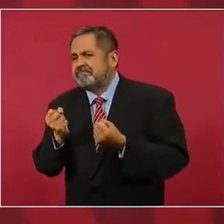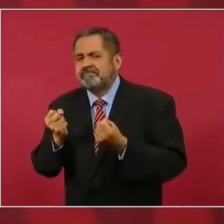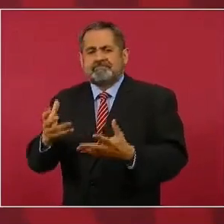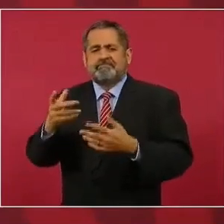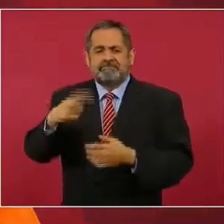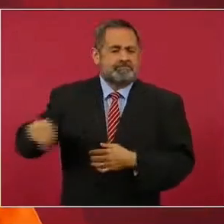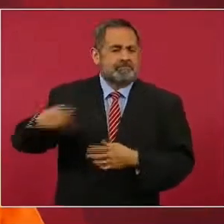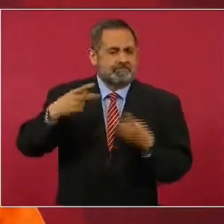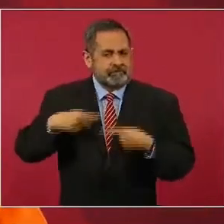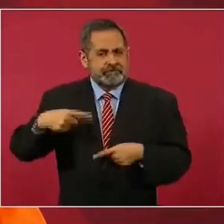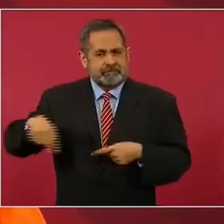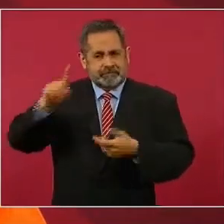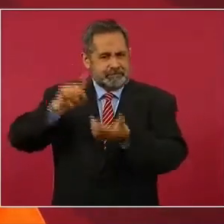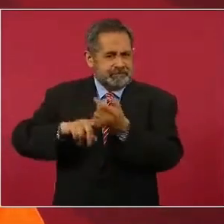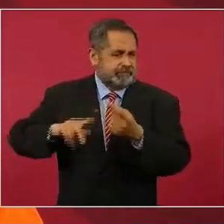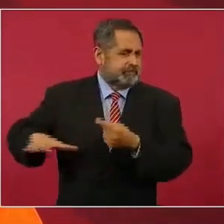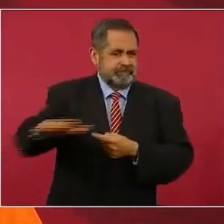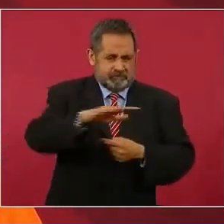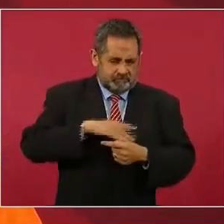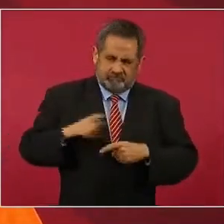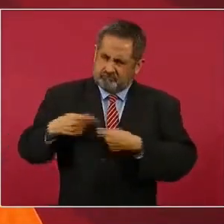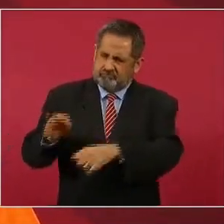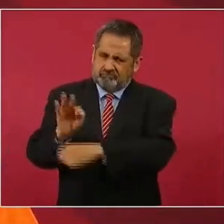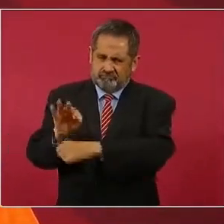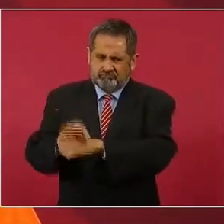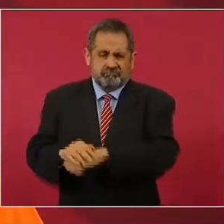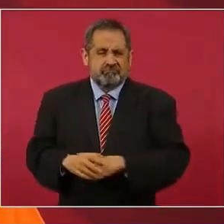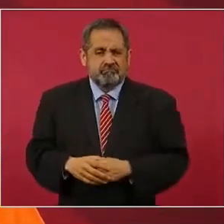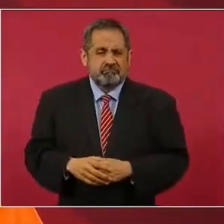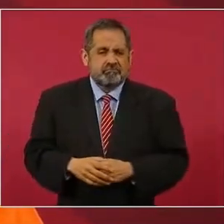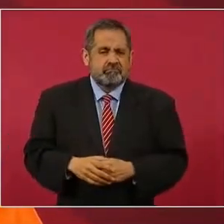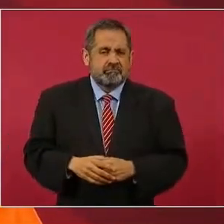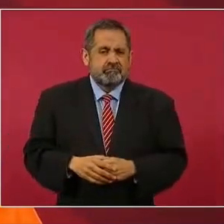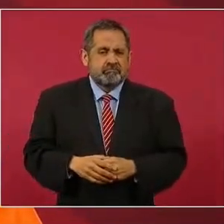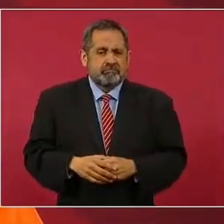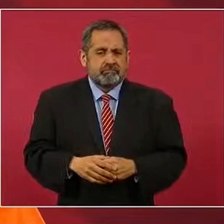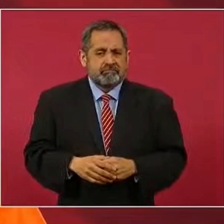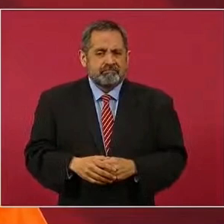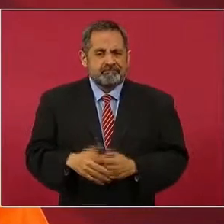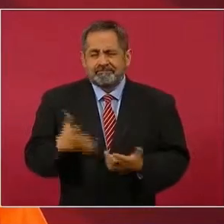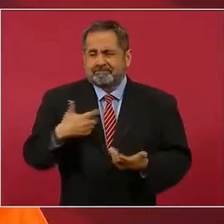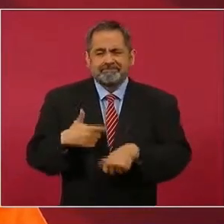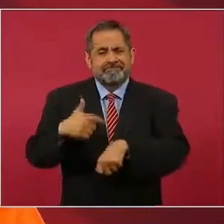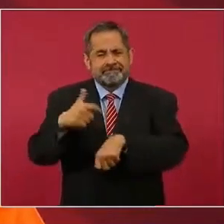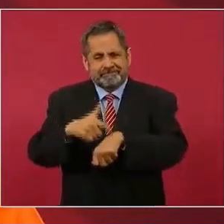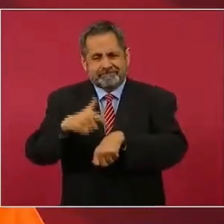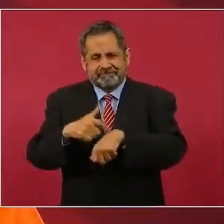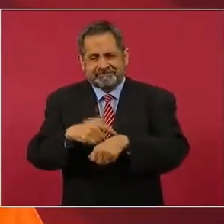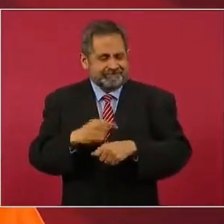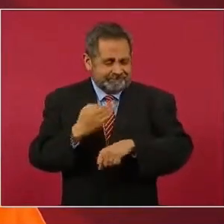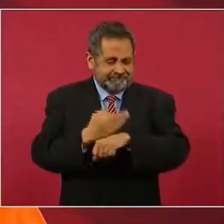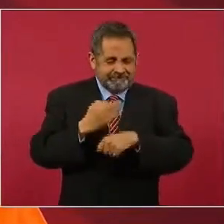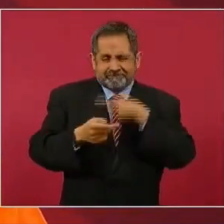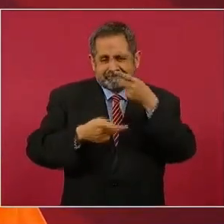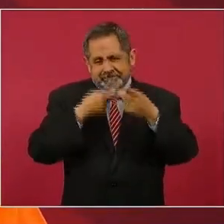abajo, para los del pueblo. Nos, es poco el tiempo que nos dan para poder